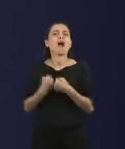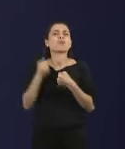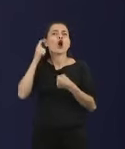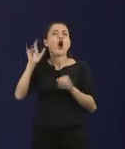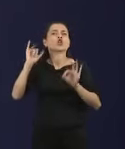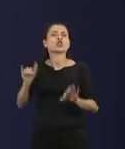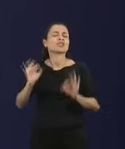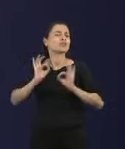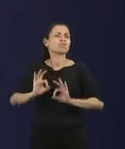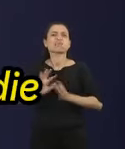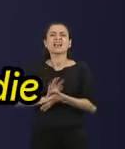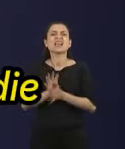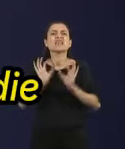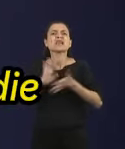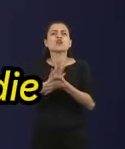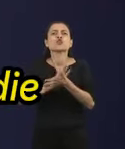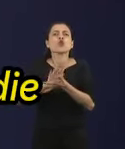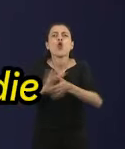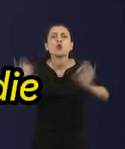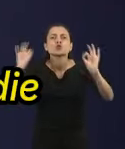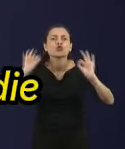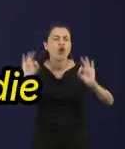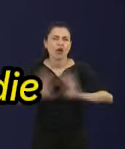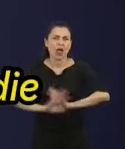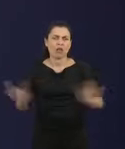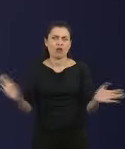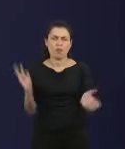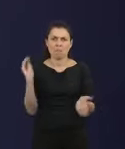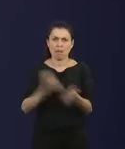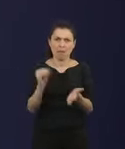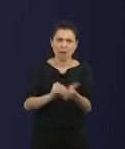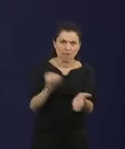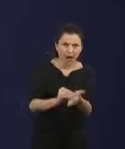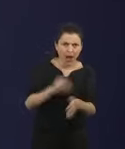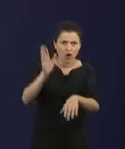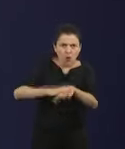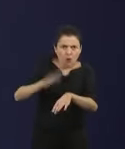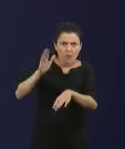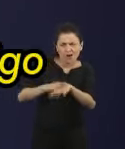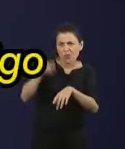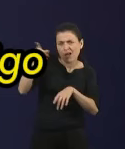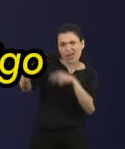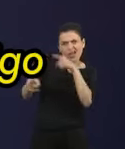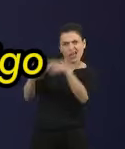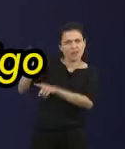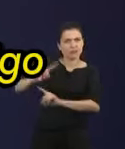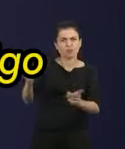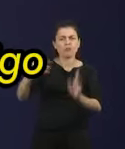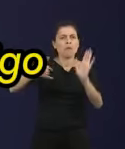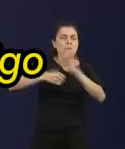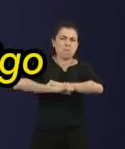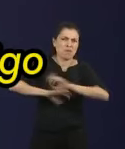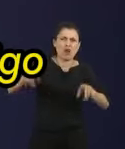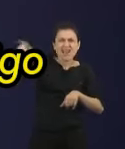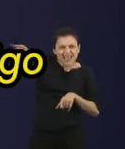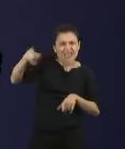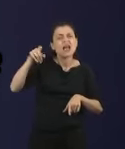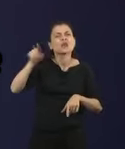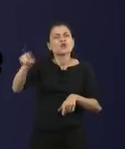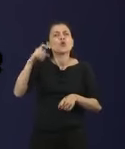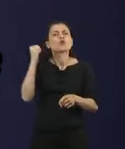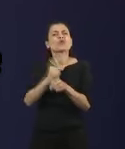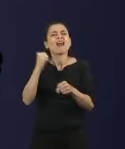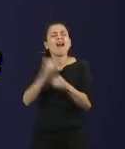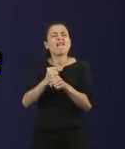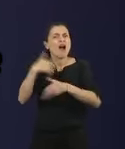Así que no hay no hay nada que achacarle a nadie menos a la ministra petelo que hace un trabajo y esto te lo digo también por mí